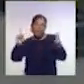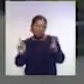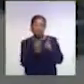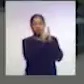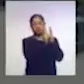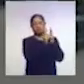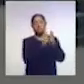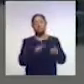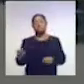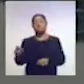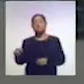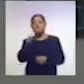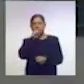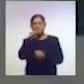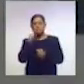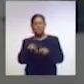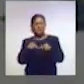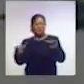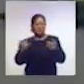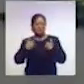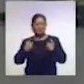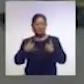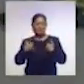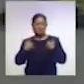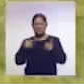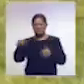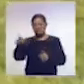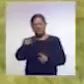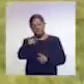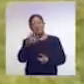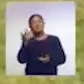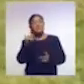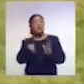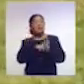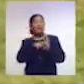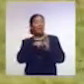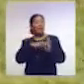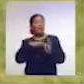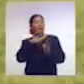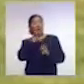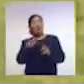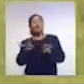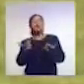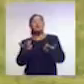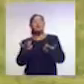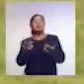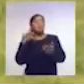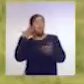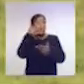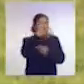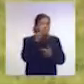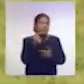preguntaron a Trump sobre las posibles consecuencias negativas de la detención sobre los menores.